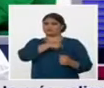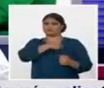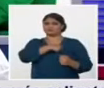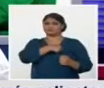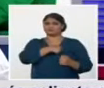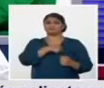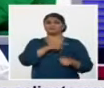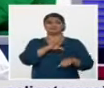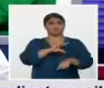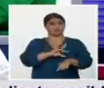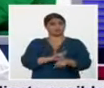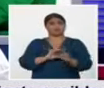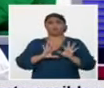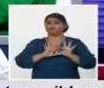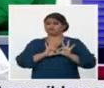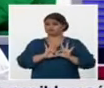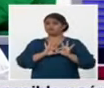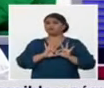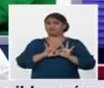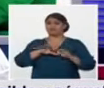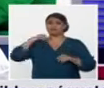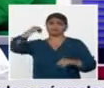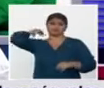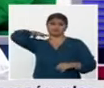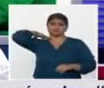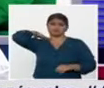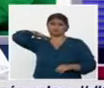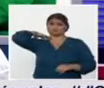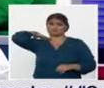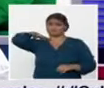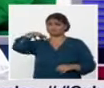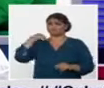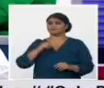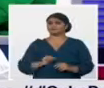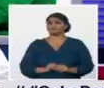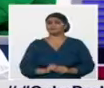pulmonar obstructiva crónica, pues